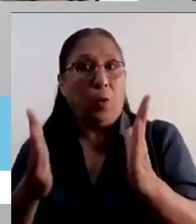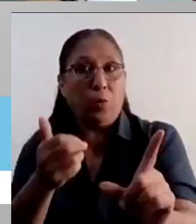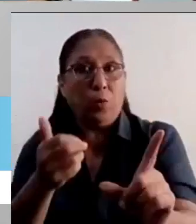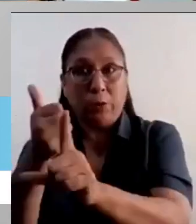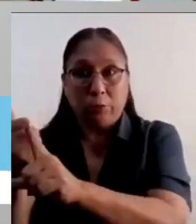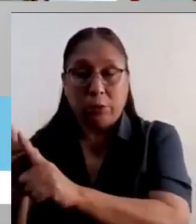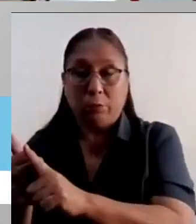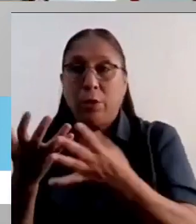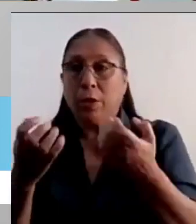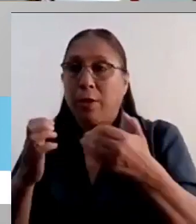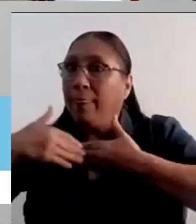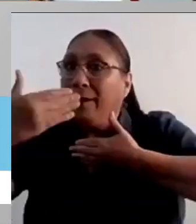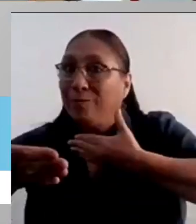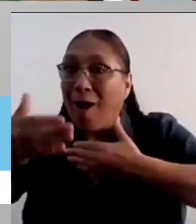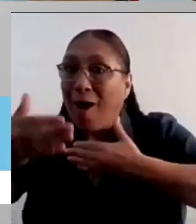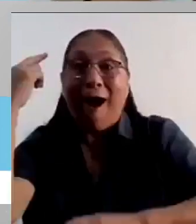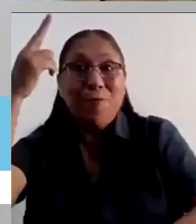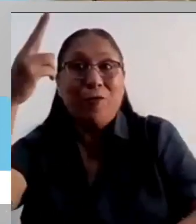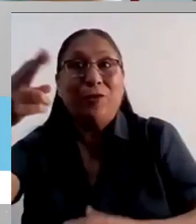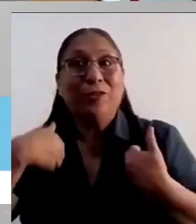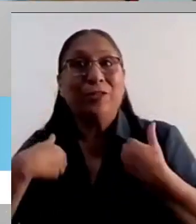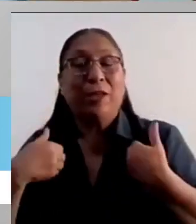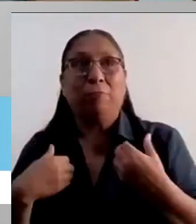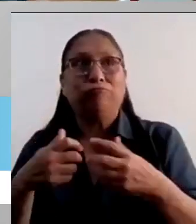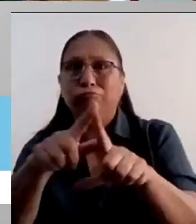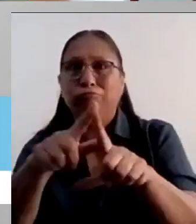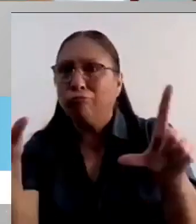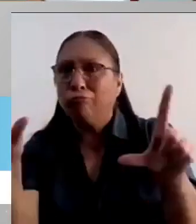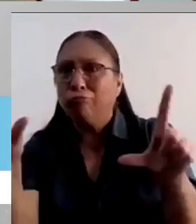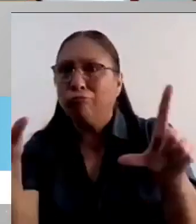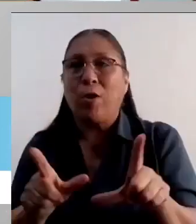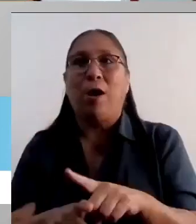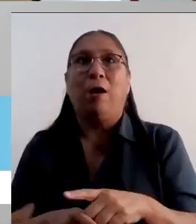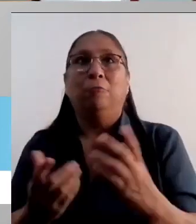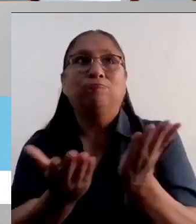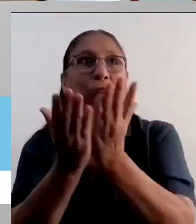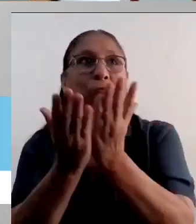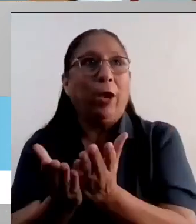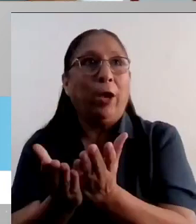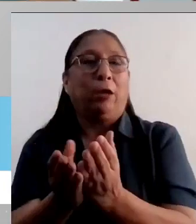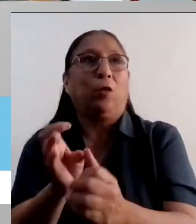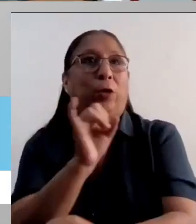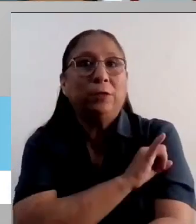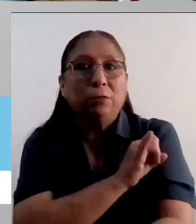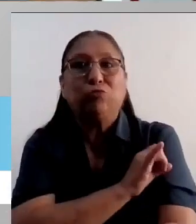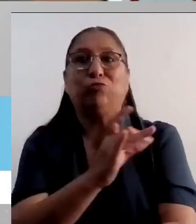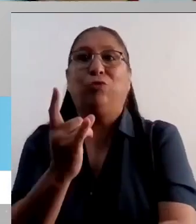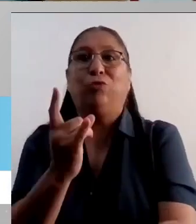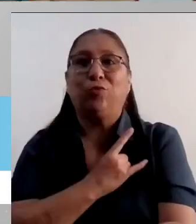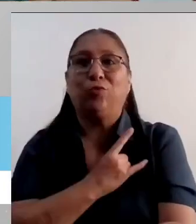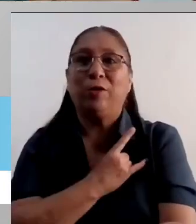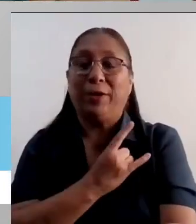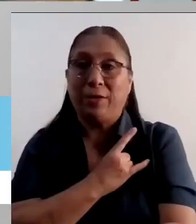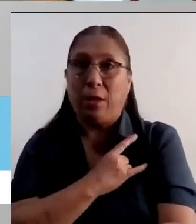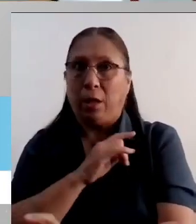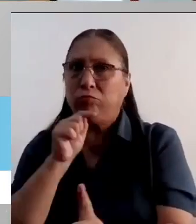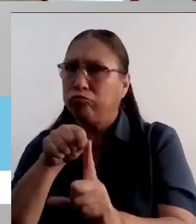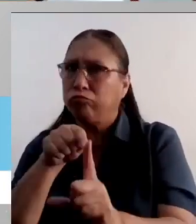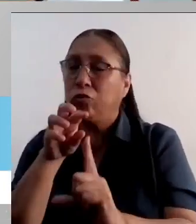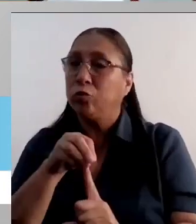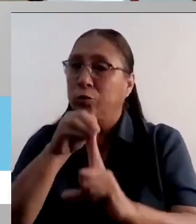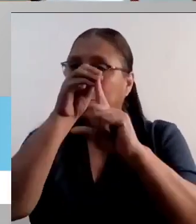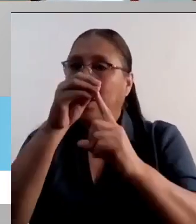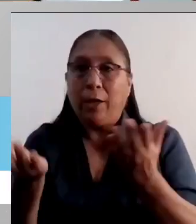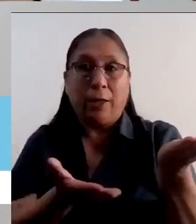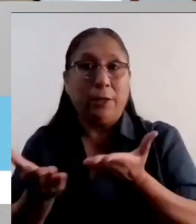que luego quieren ser docentes, tengan un espacio, ¿no? Institutos pedagógicos o universidades que tengan especialidad en el servicio